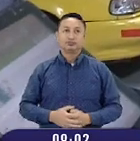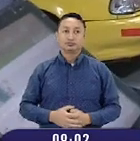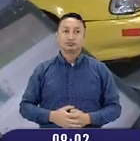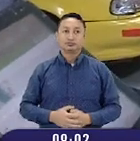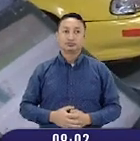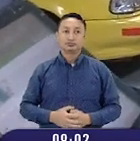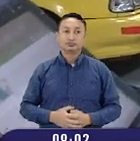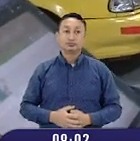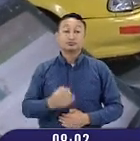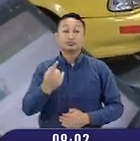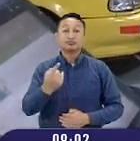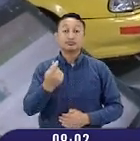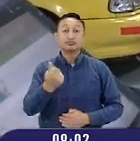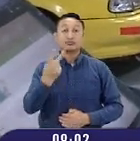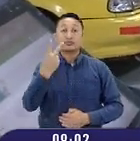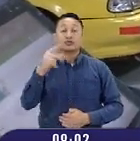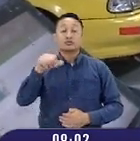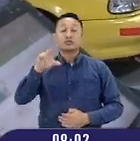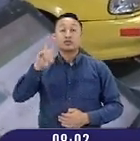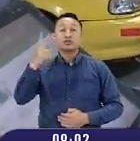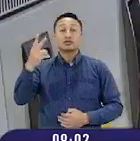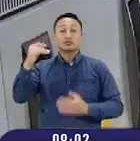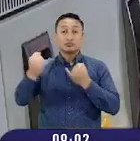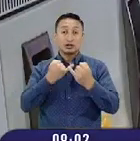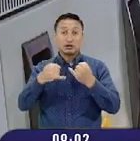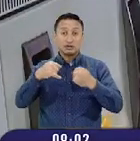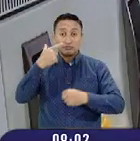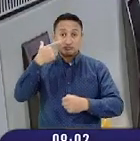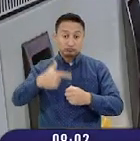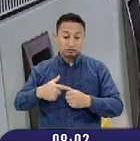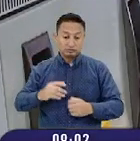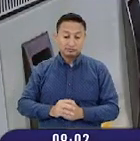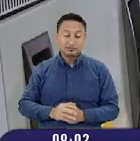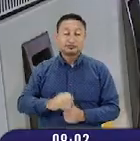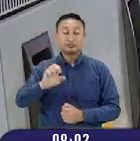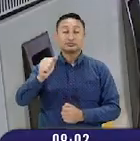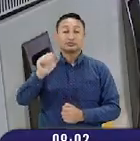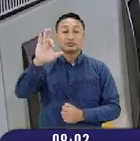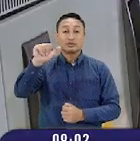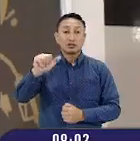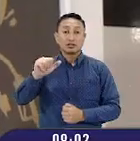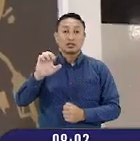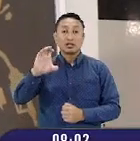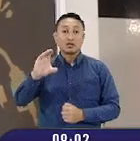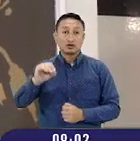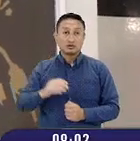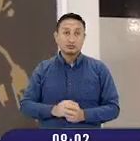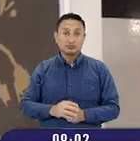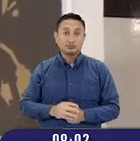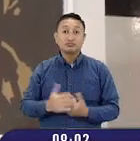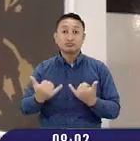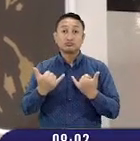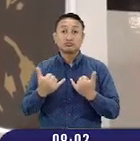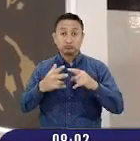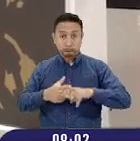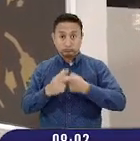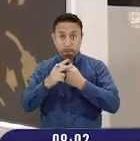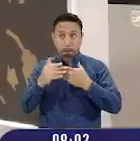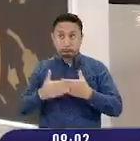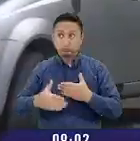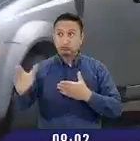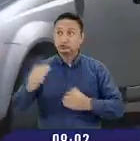el nuevo precio de 272 para las gasolinas extra y eco país comenzarán a regir desde este 28 de